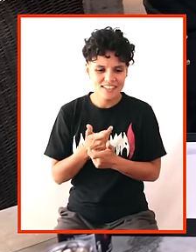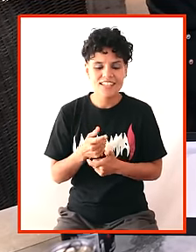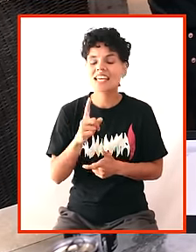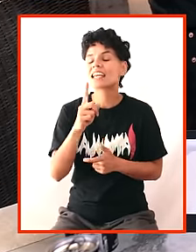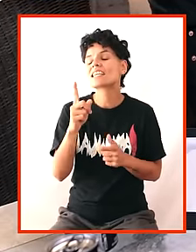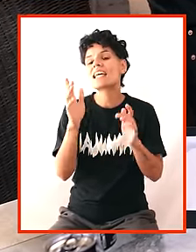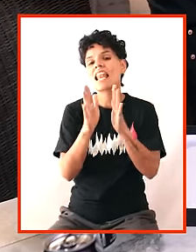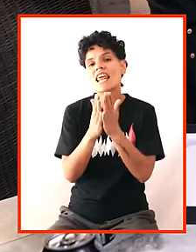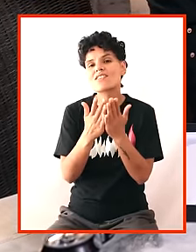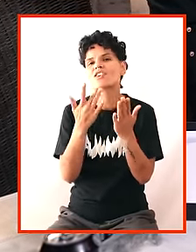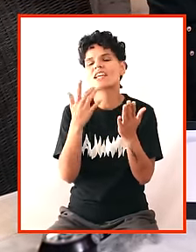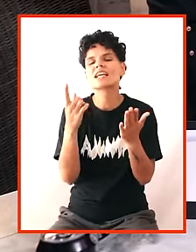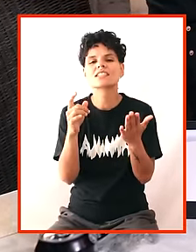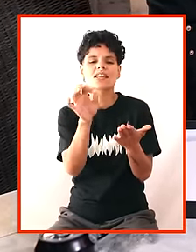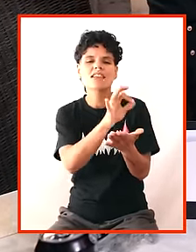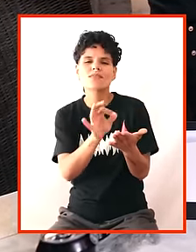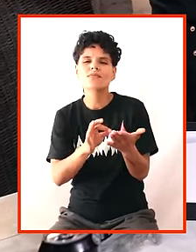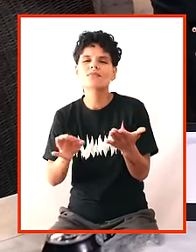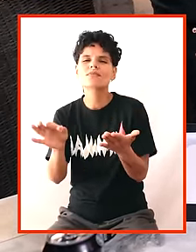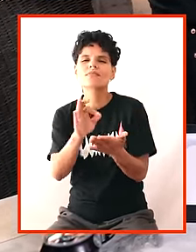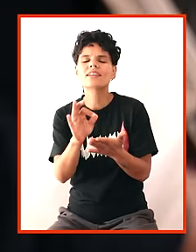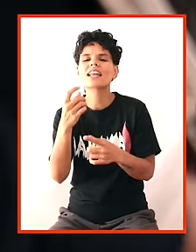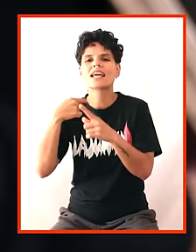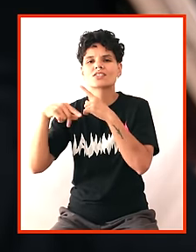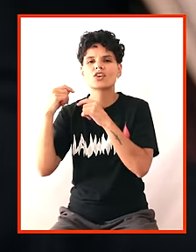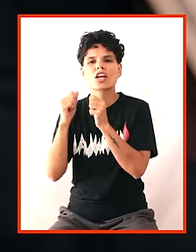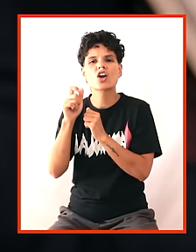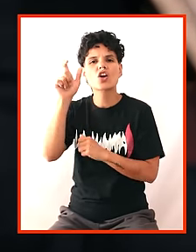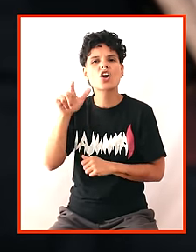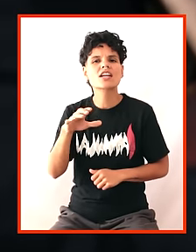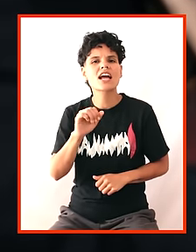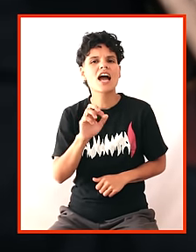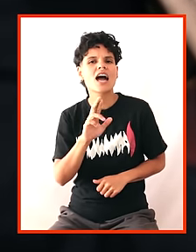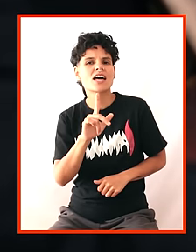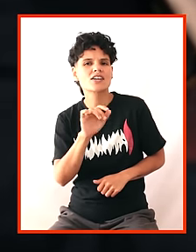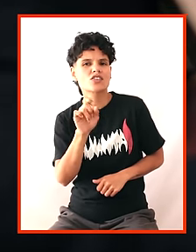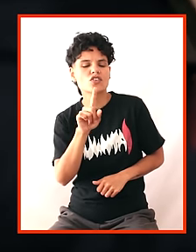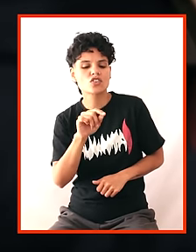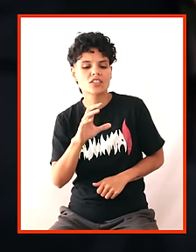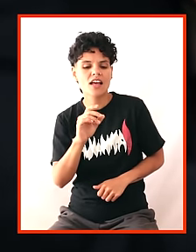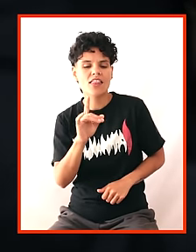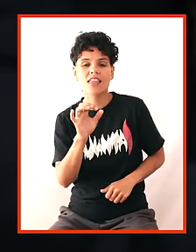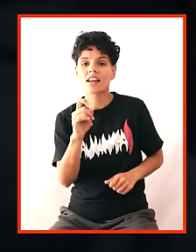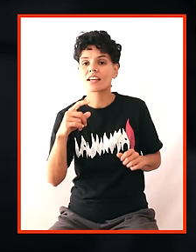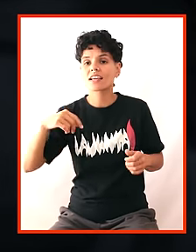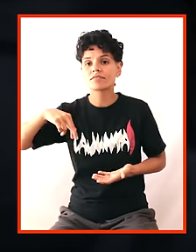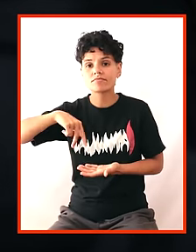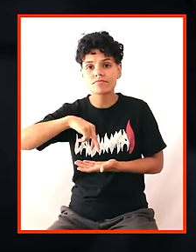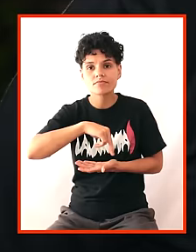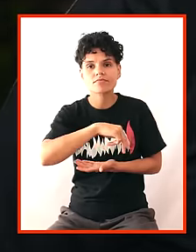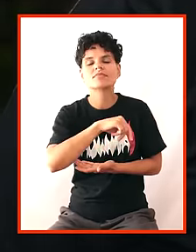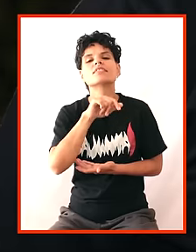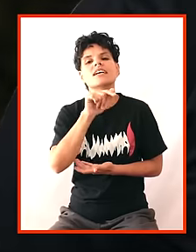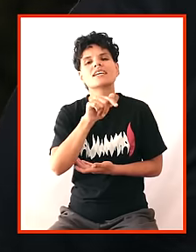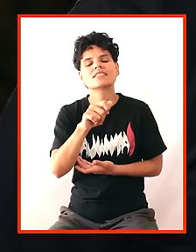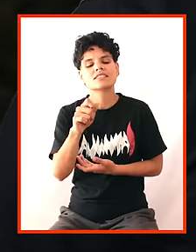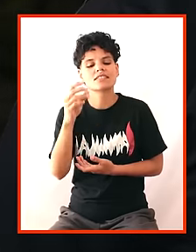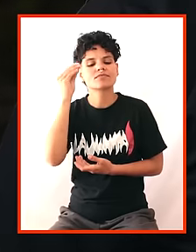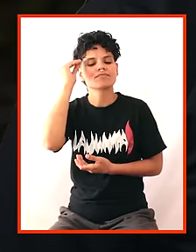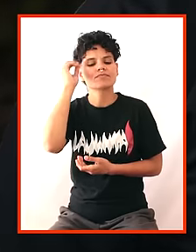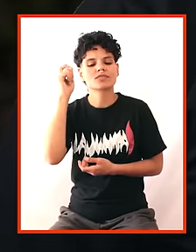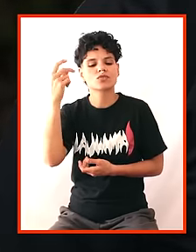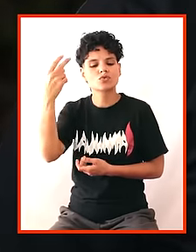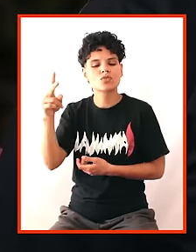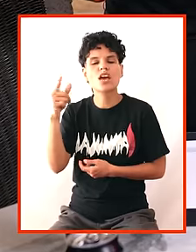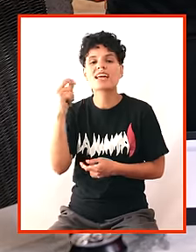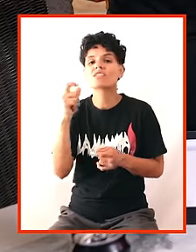retrata cuenta la historia gráfica del grupo junto a Carlos Cadena, que es quien ideó este logo, el bunkerito. No, me digas.